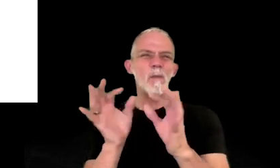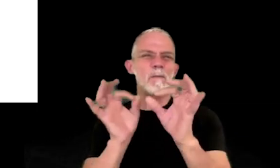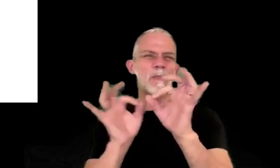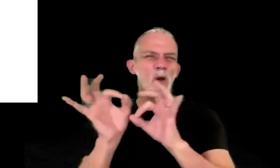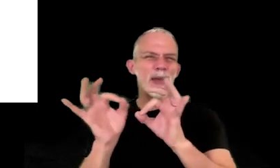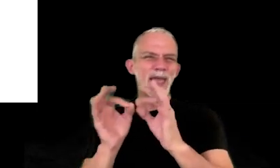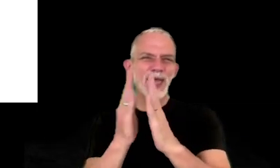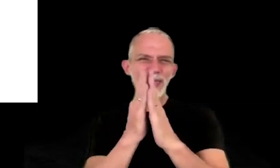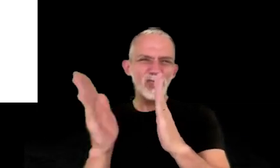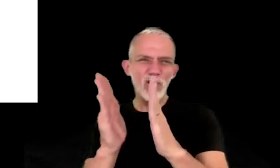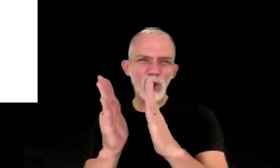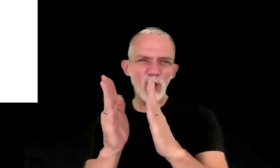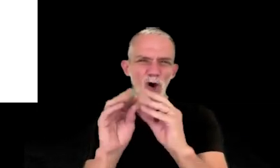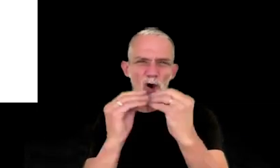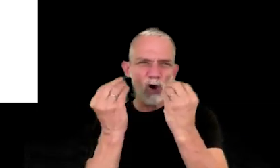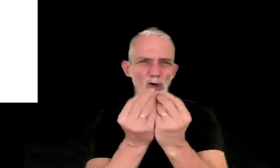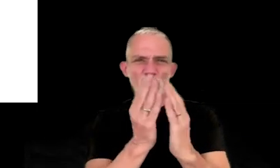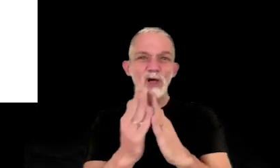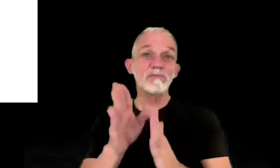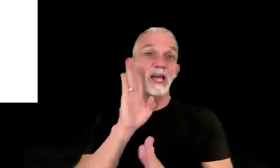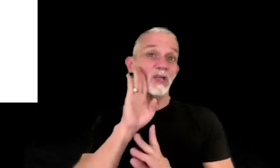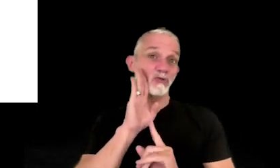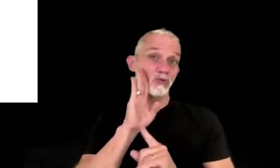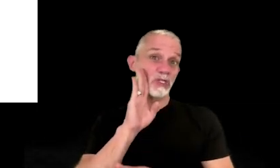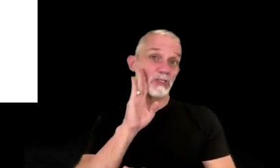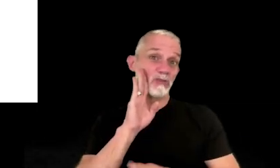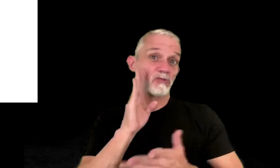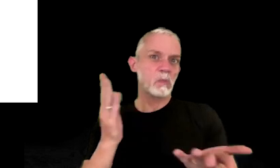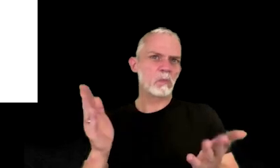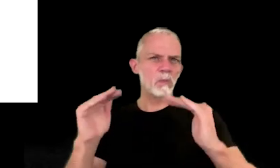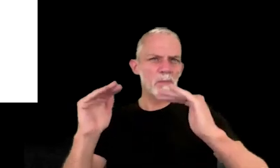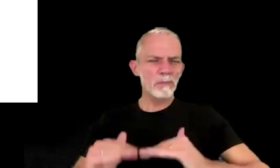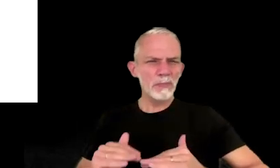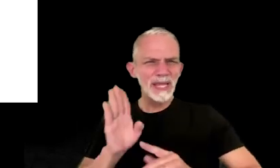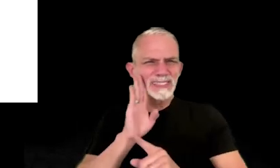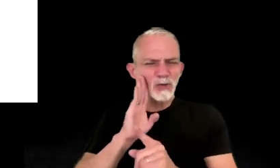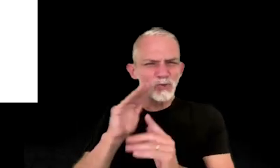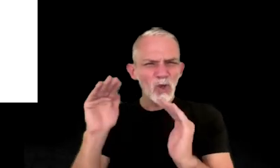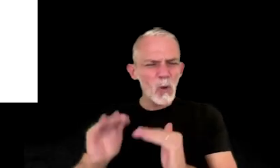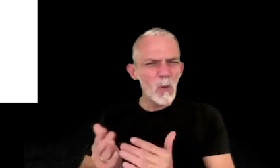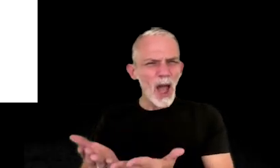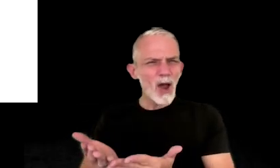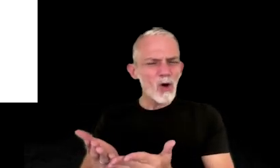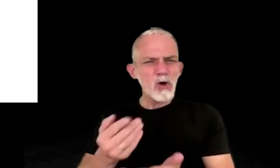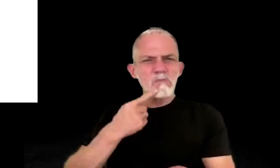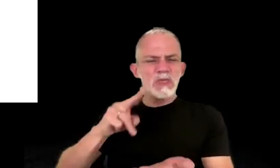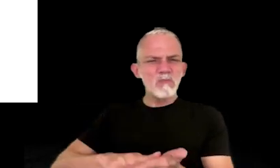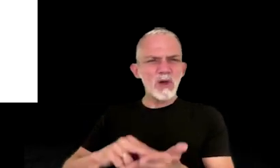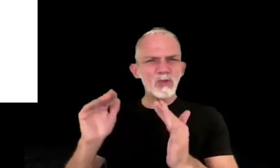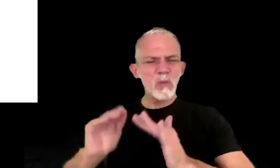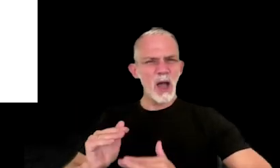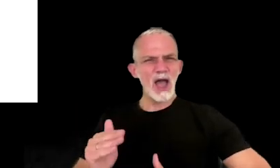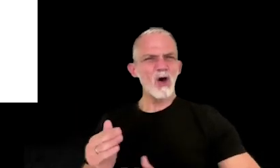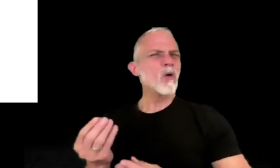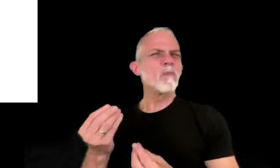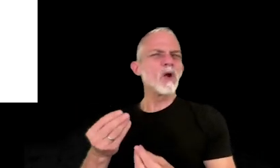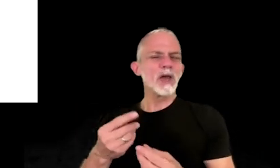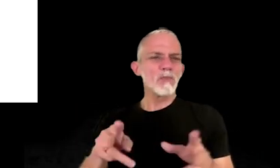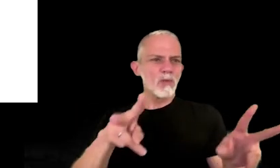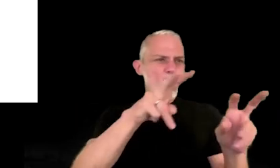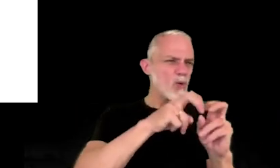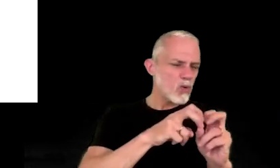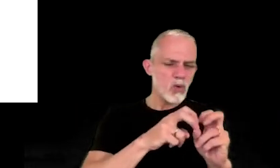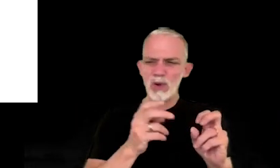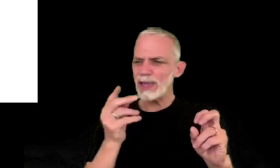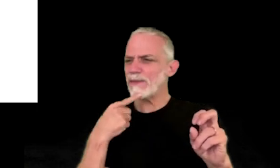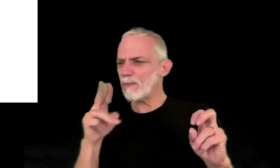que está United States, ¿no? Estados Unidos. ¿Y por qué tan bajo Estados Unidos su porcentual de impuestos ambientales sobre Producto Bruto Interno?